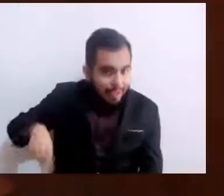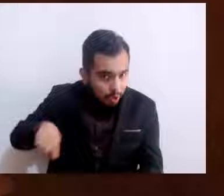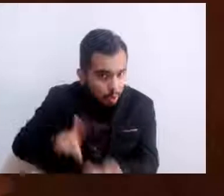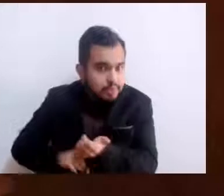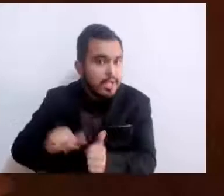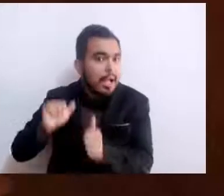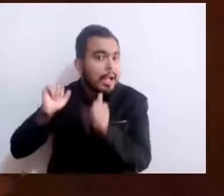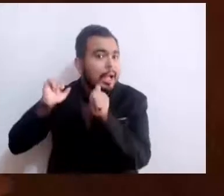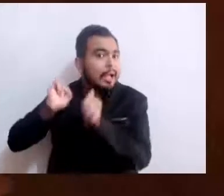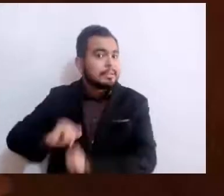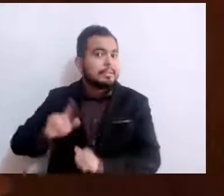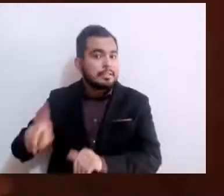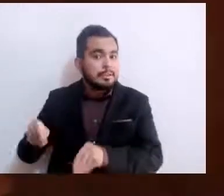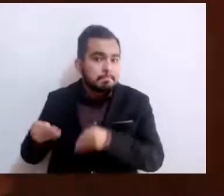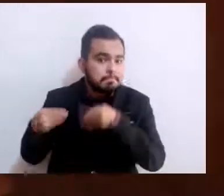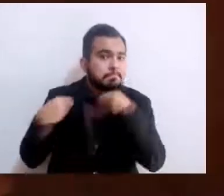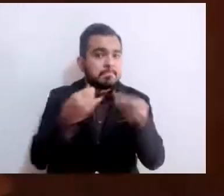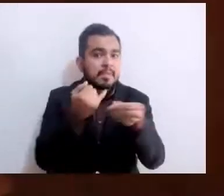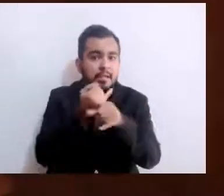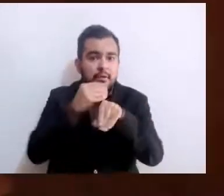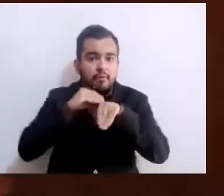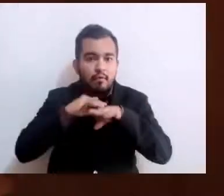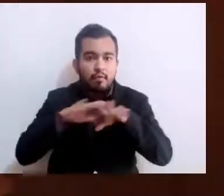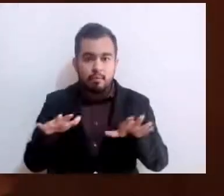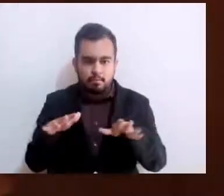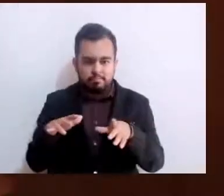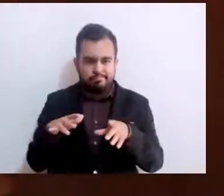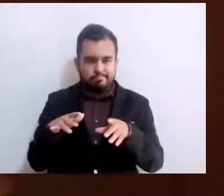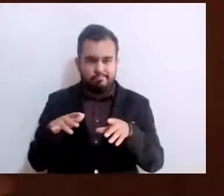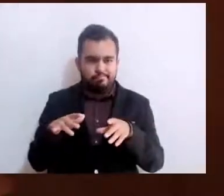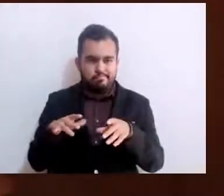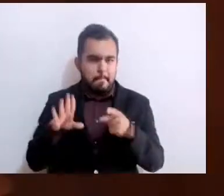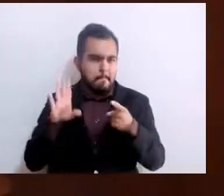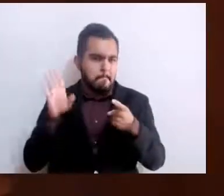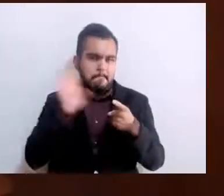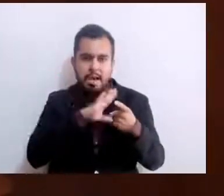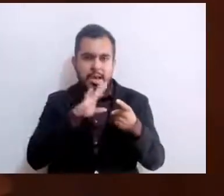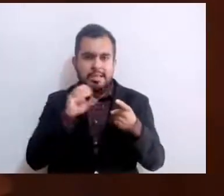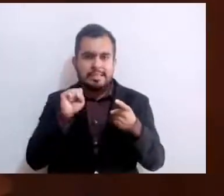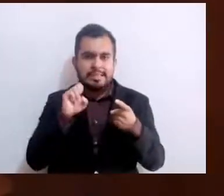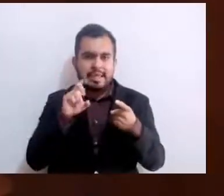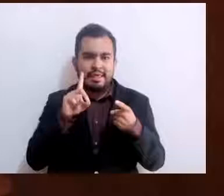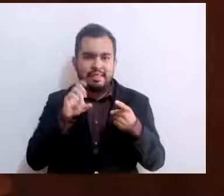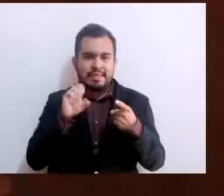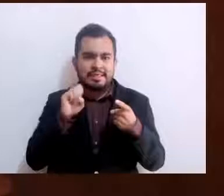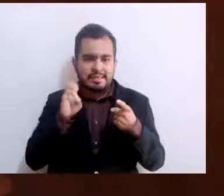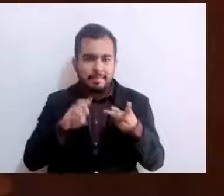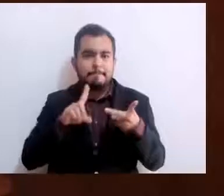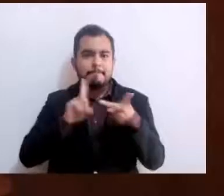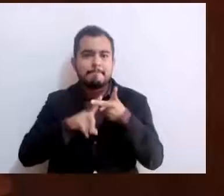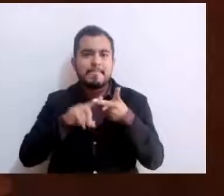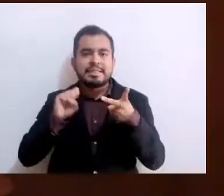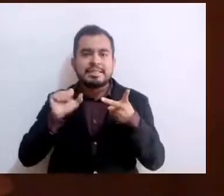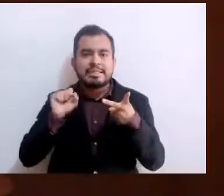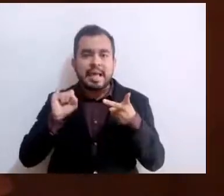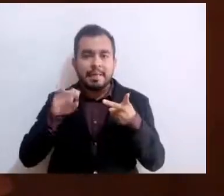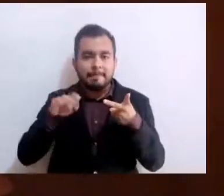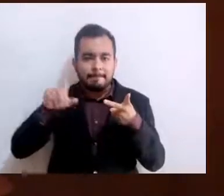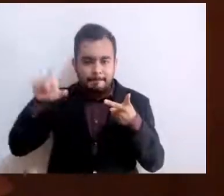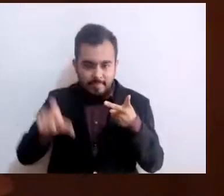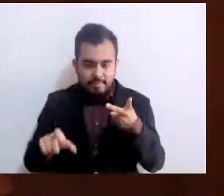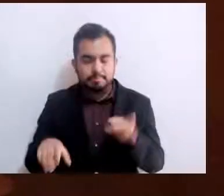de otorgarla. Primera irregularidad por parte de CDCEM y del SAIMEX. En el segundo caso,